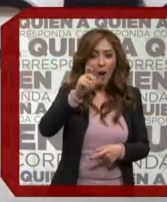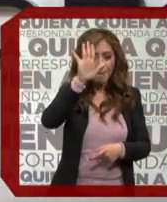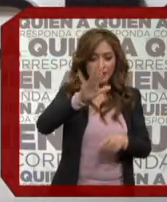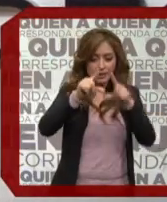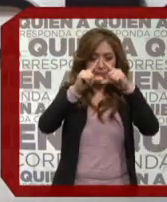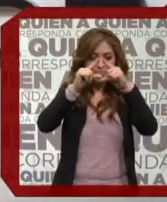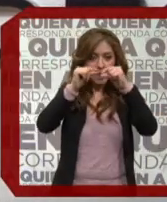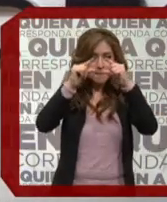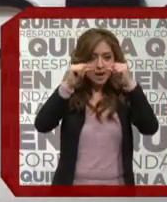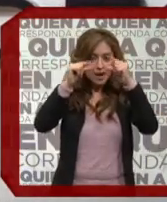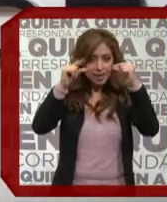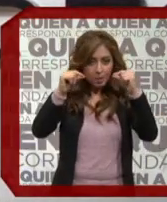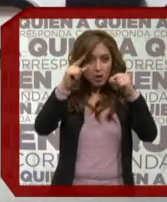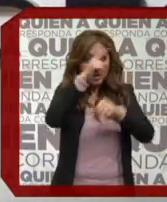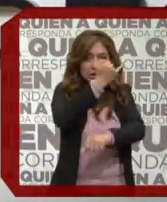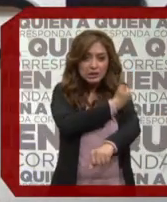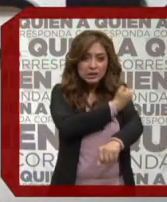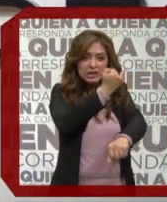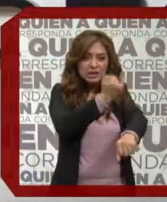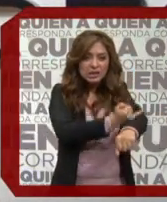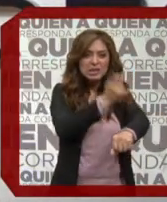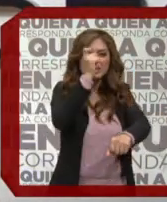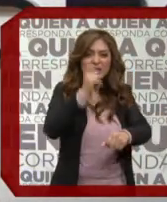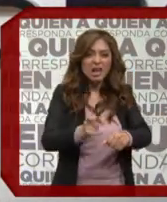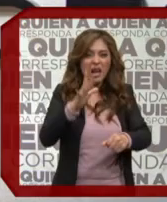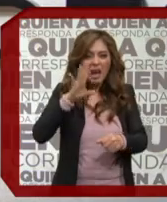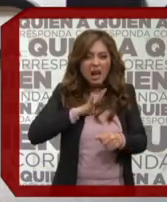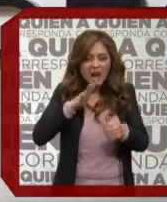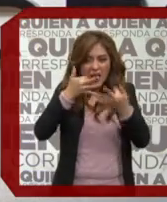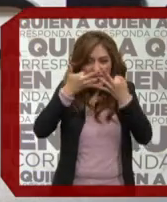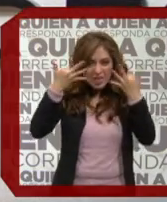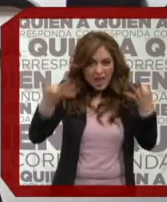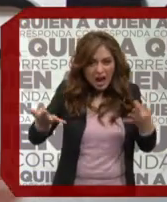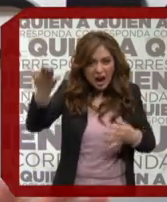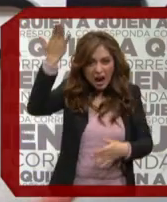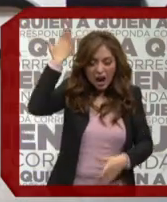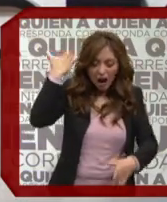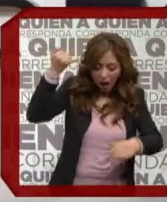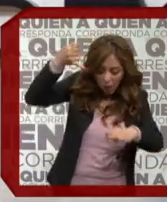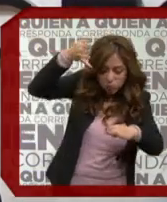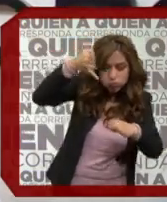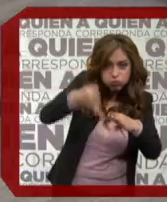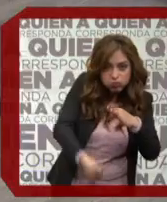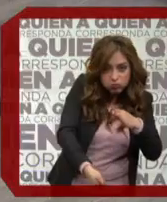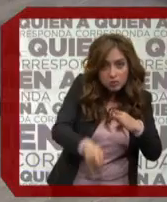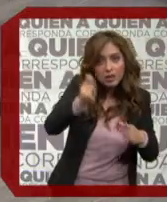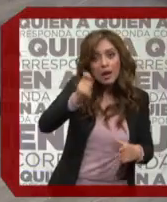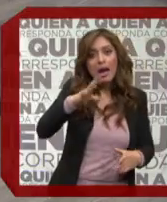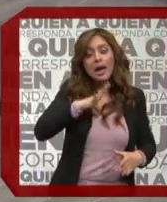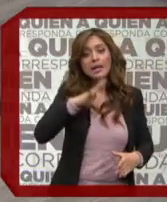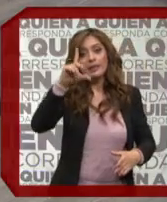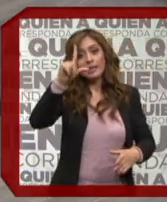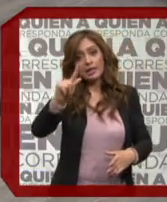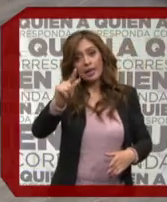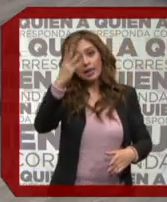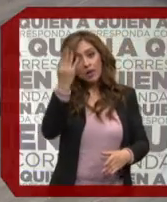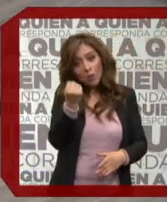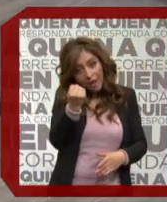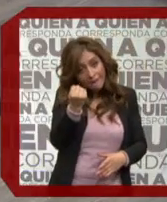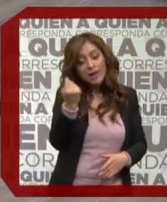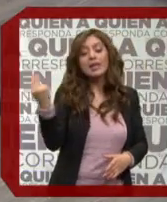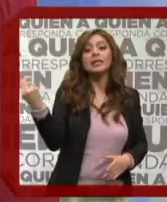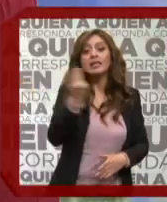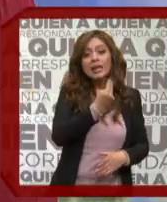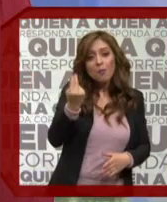agua de Iztapalapa, tiene sedimento de tan profundo que haan los pozos. Algo hay que hacer. Así es. 79 pozos, necesitamos 11